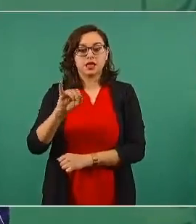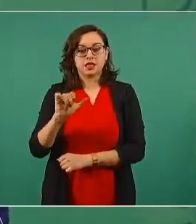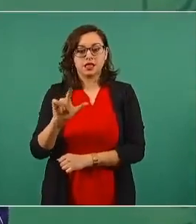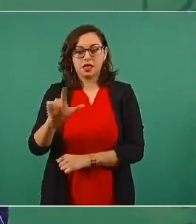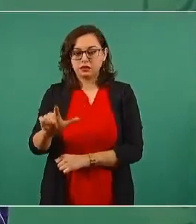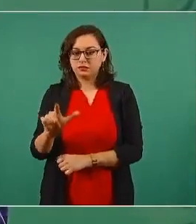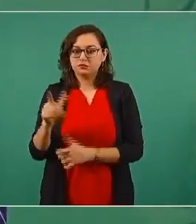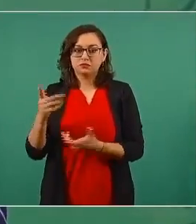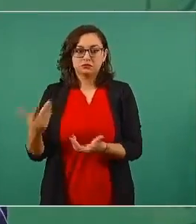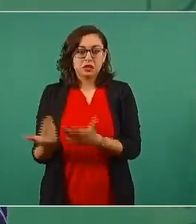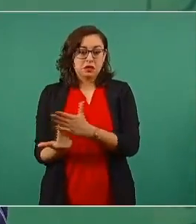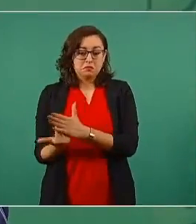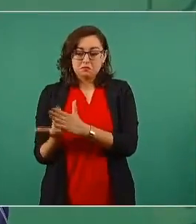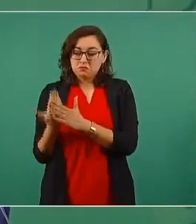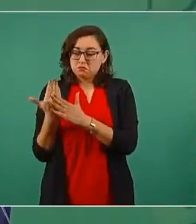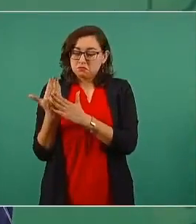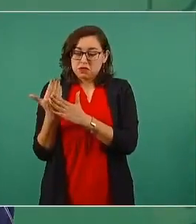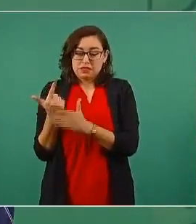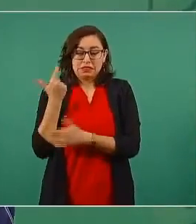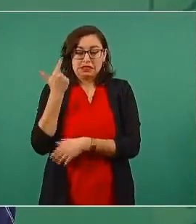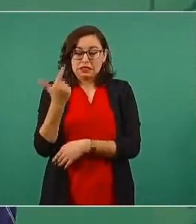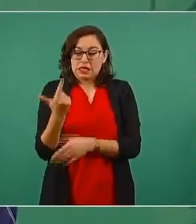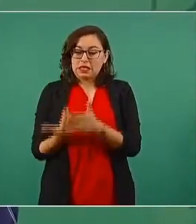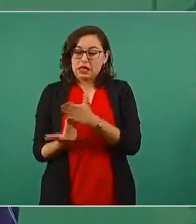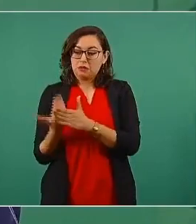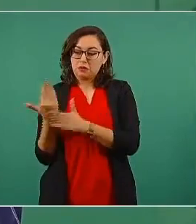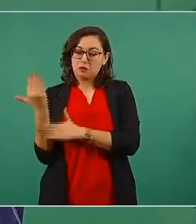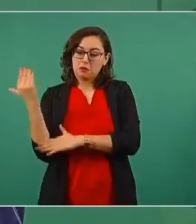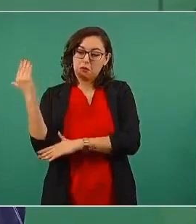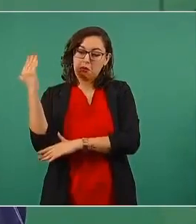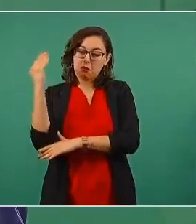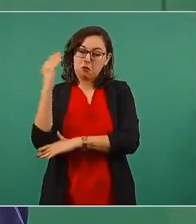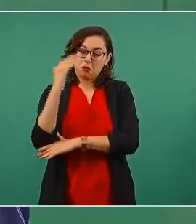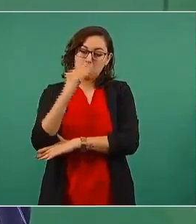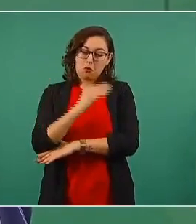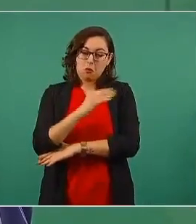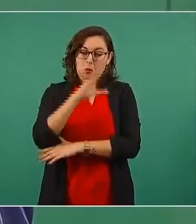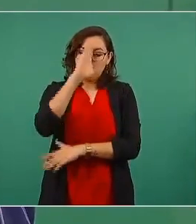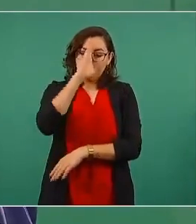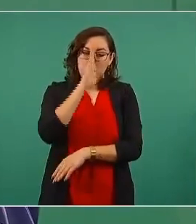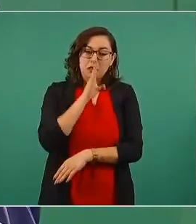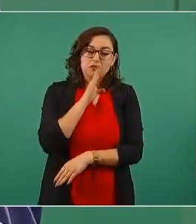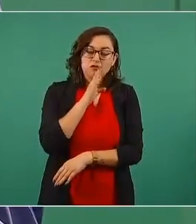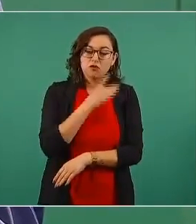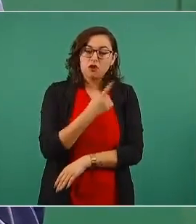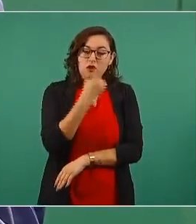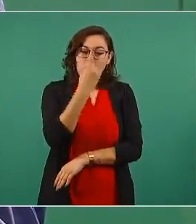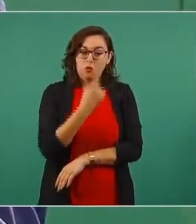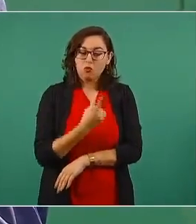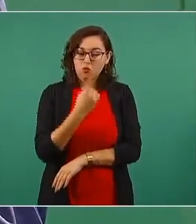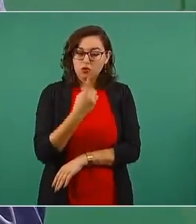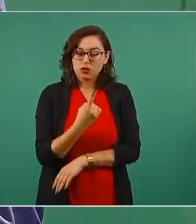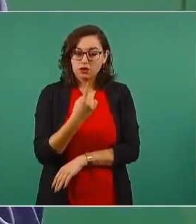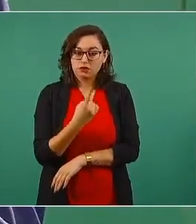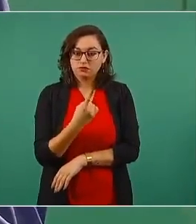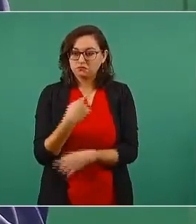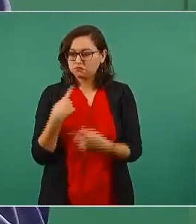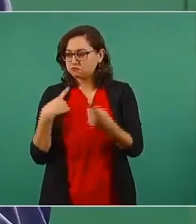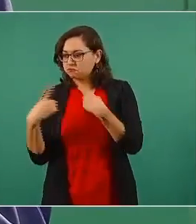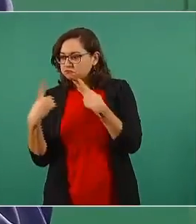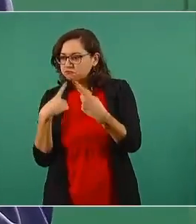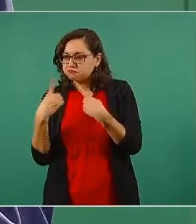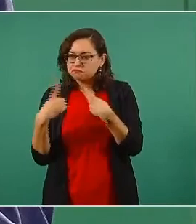Y ahí estaban desde las 7 de la mañana, terminaban a las 12, a la 1, de